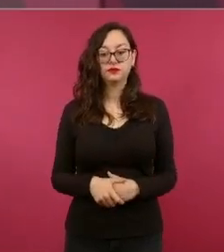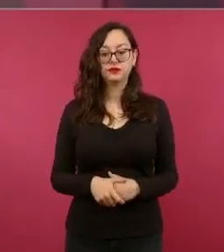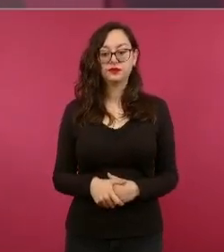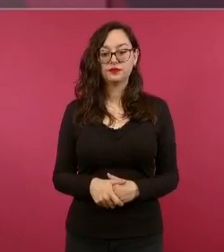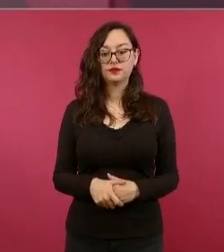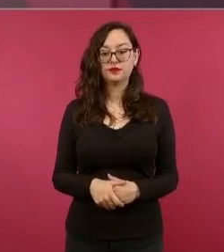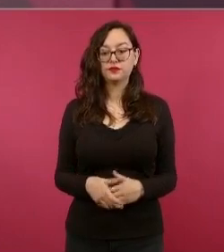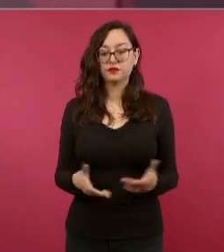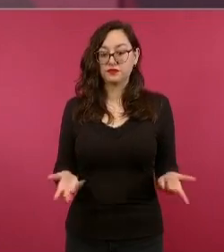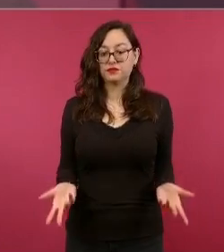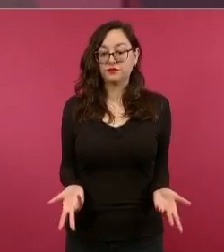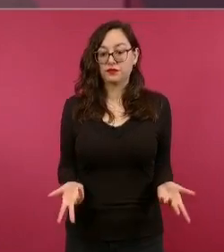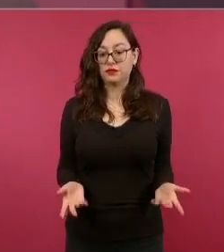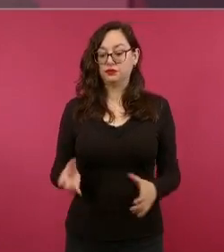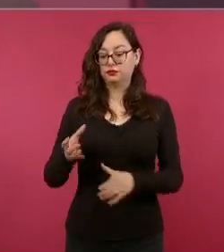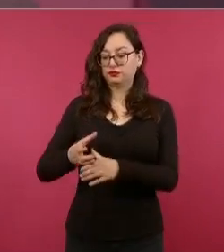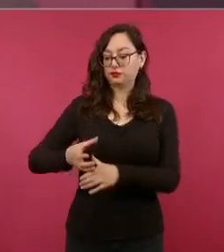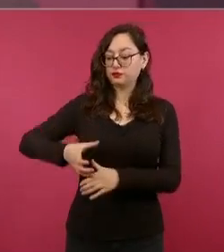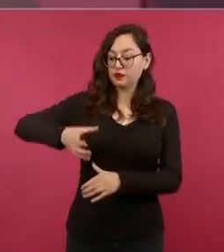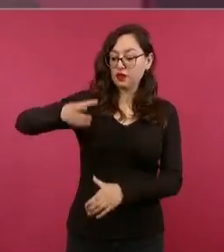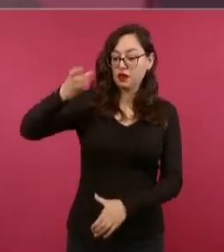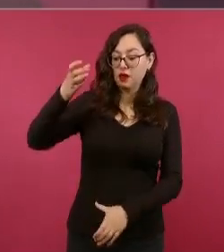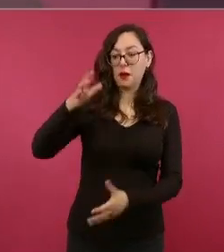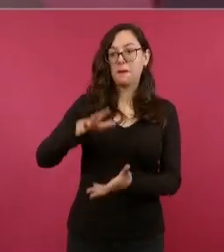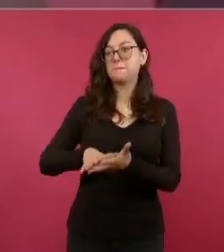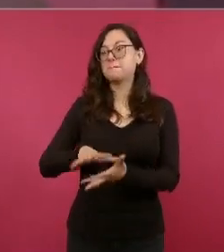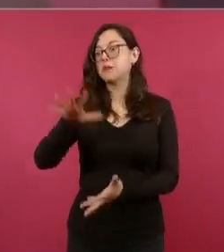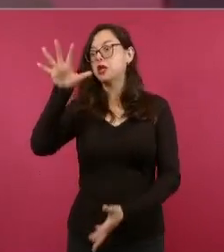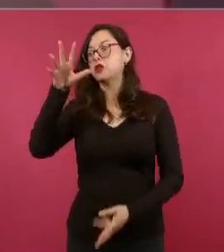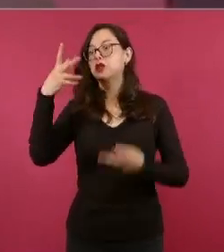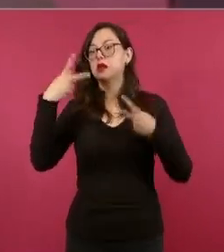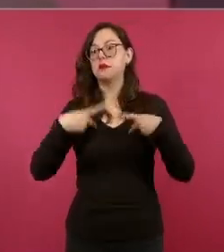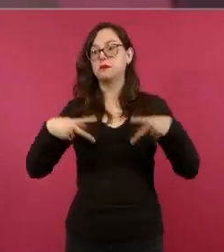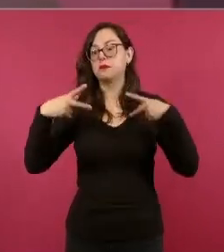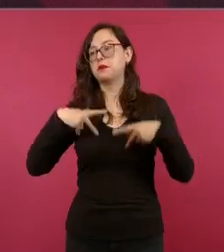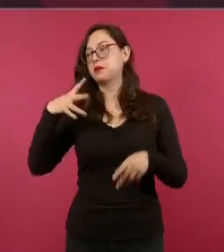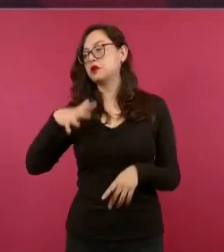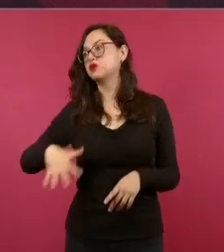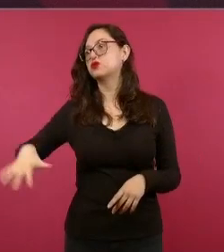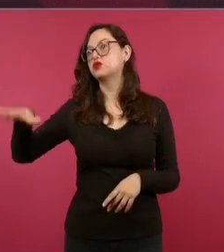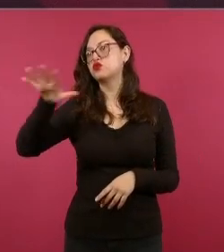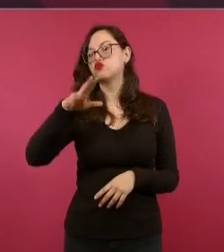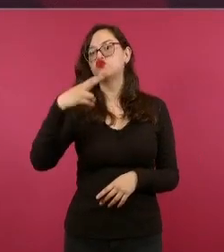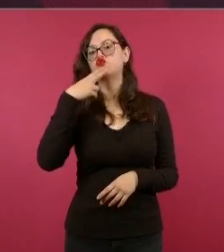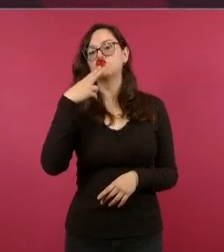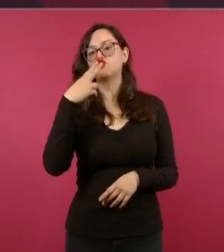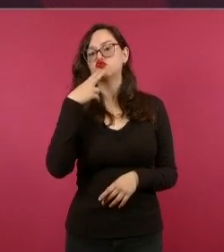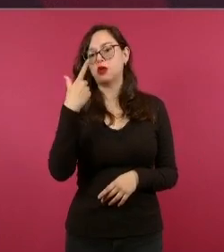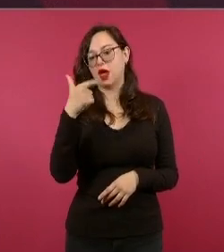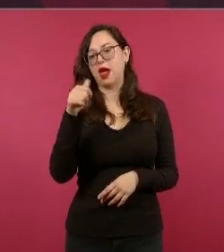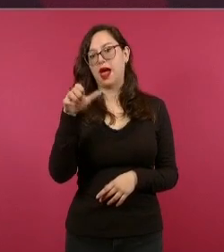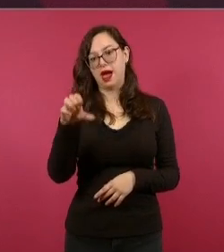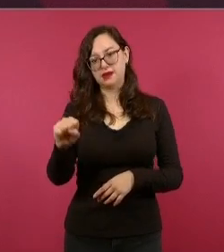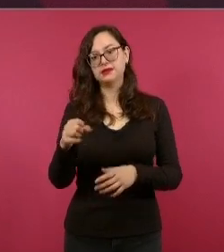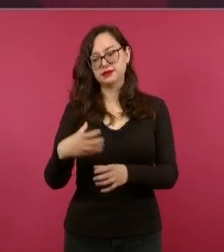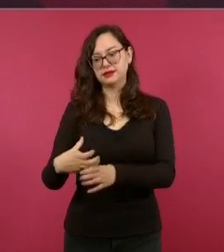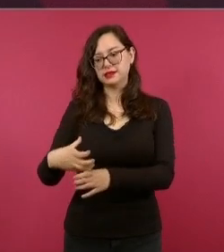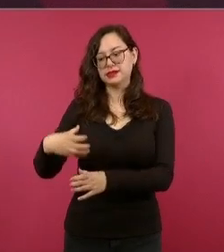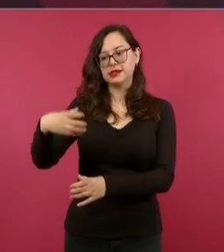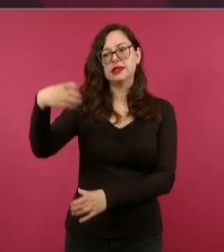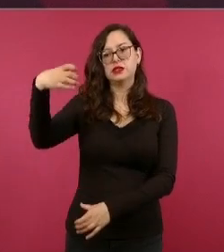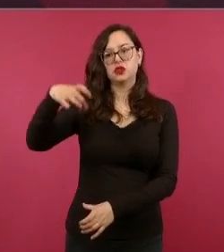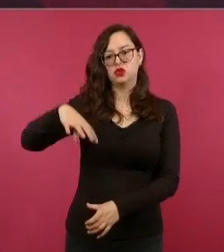que es el gas que consumen más los pobres, la gente más necesitada.